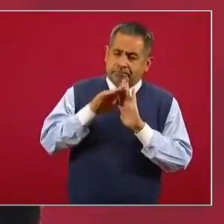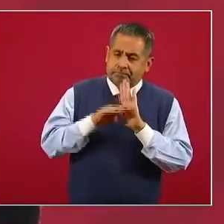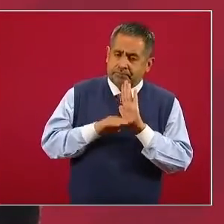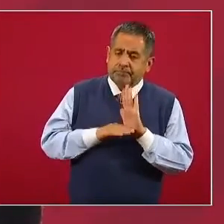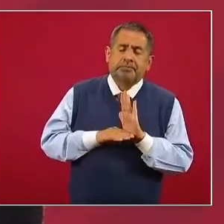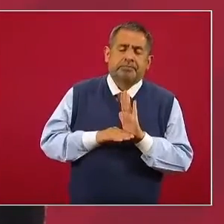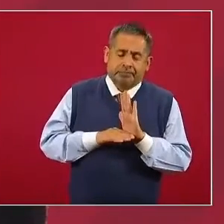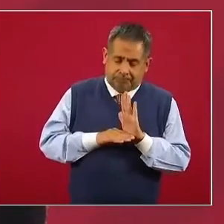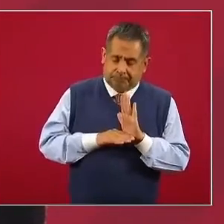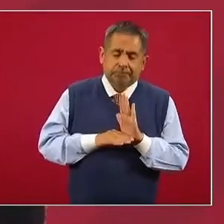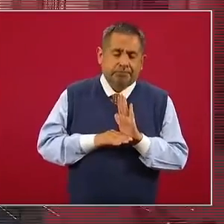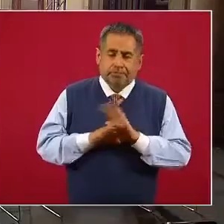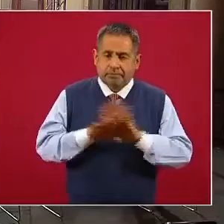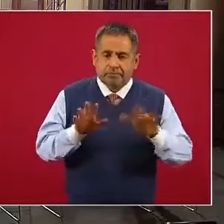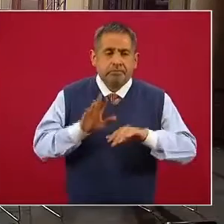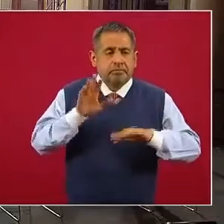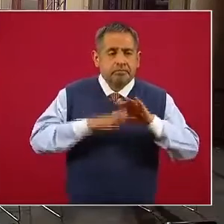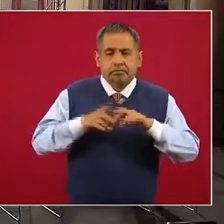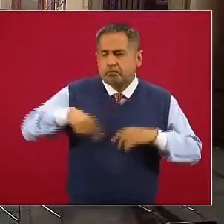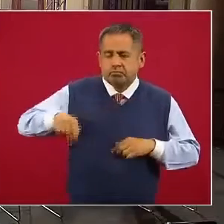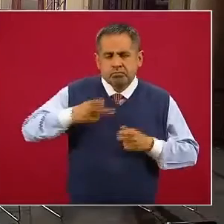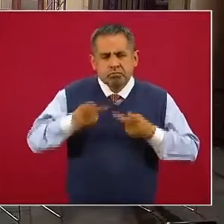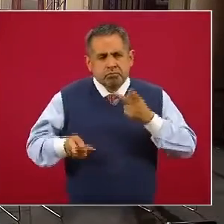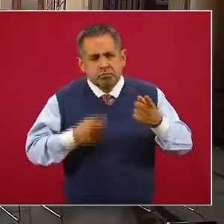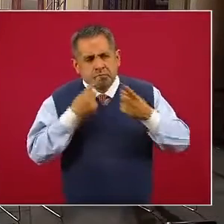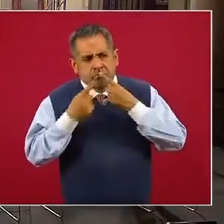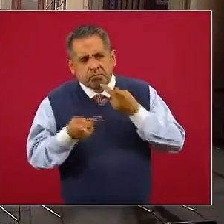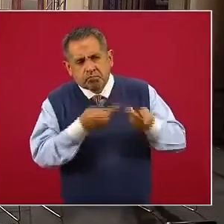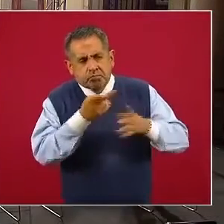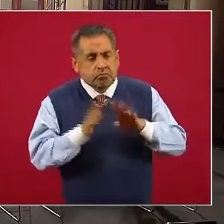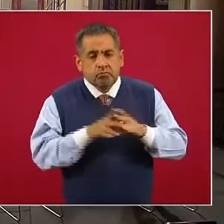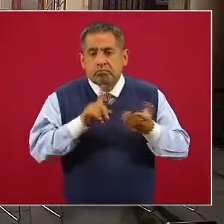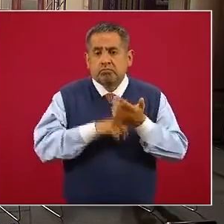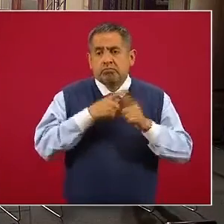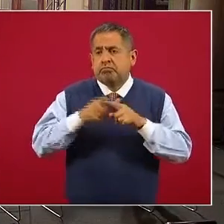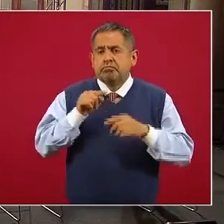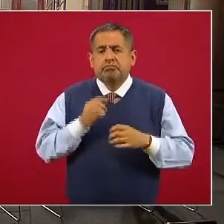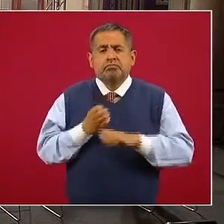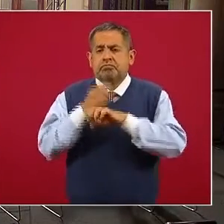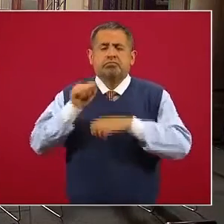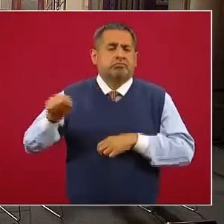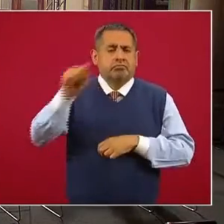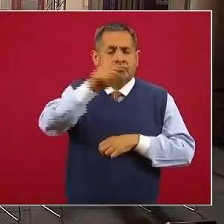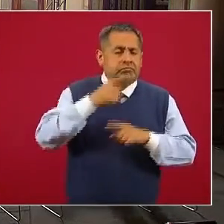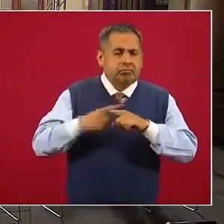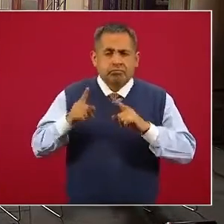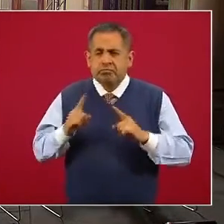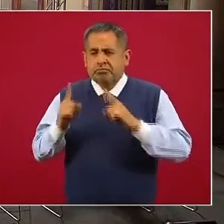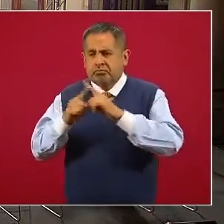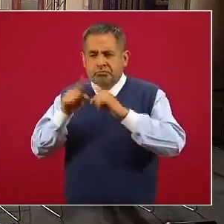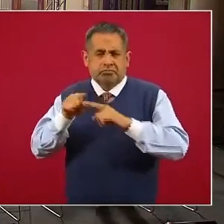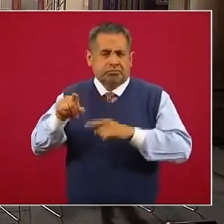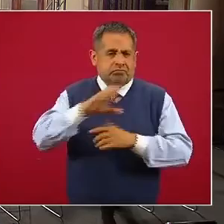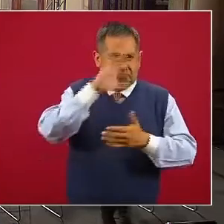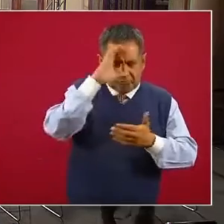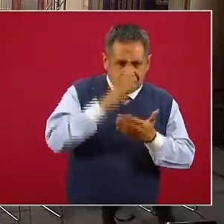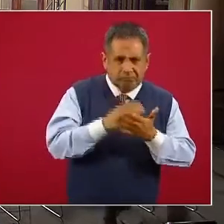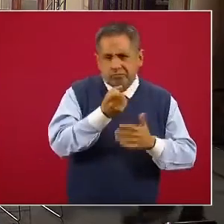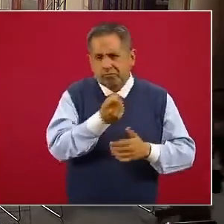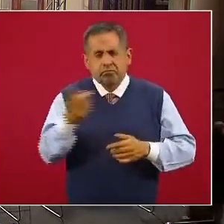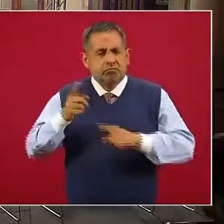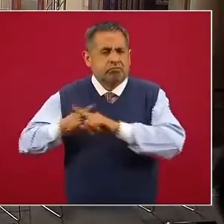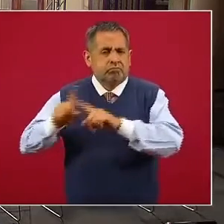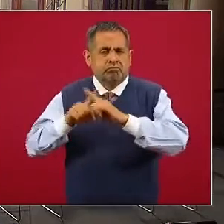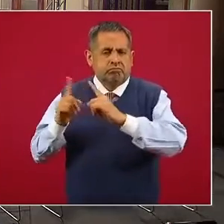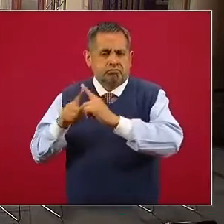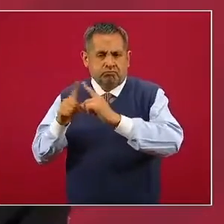algunos casos tenemos una consulta directa, ha ocurrido con múltiples entidades, con las iglesias, tanto la católica como múltiples